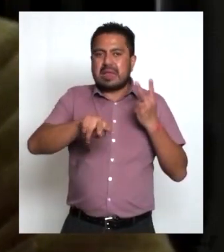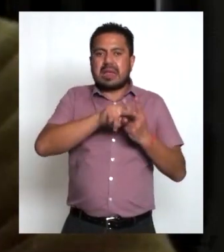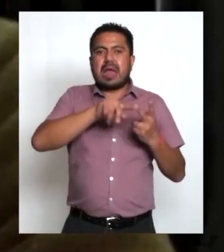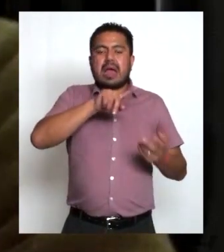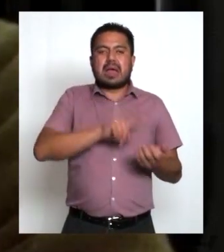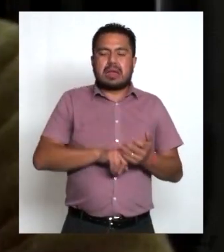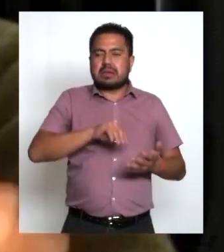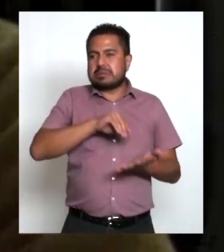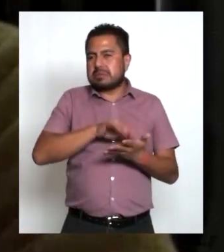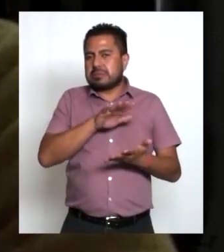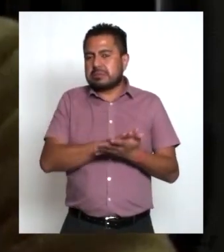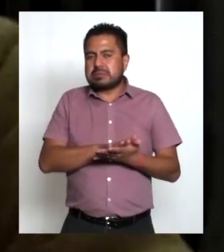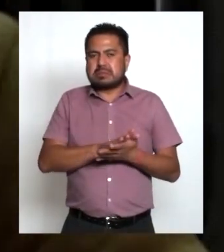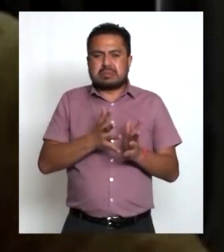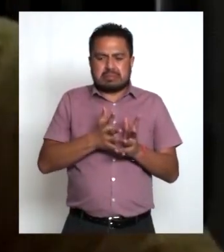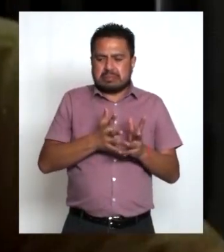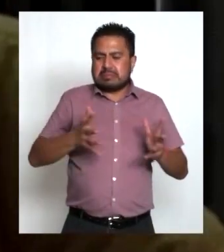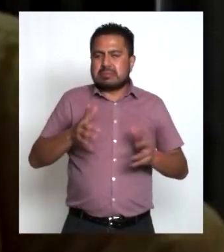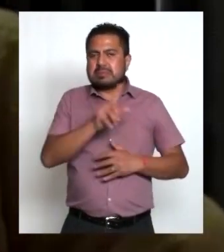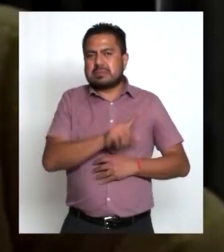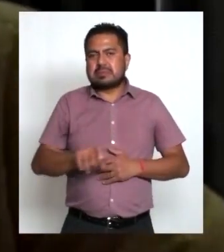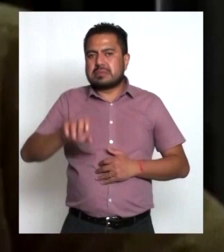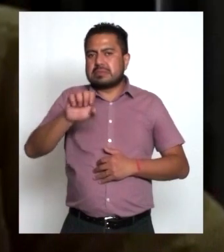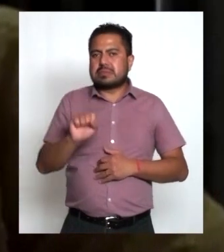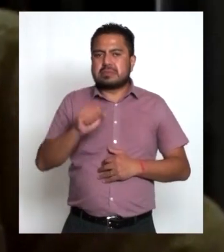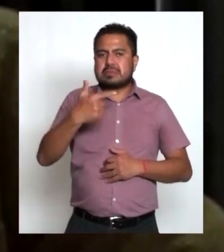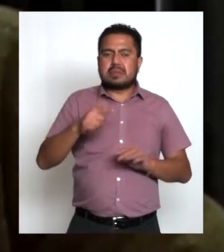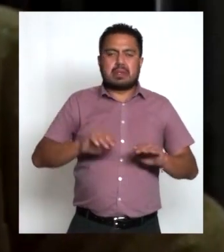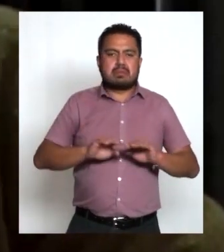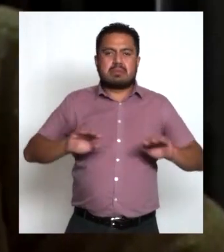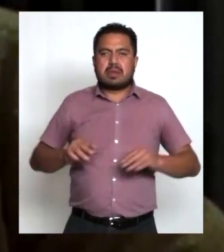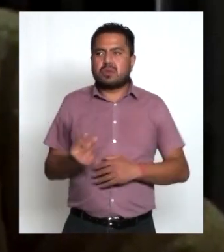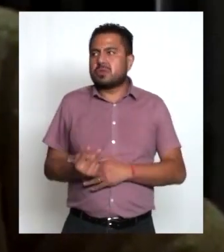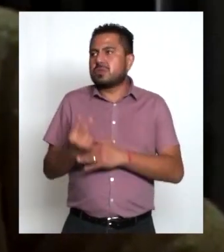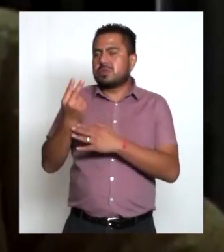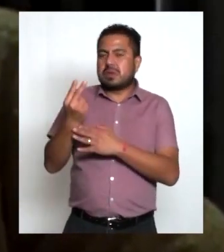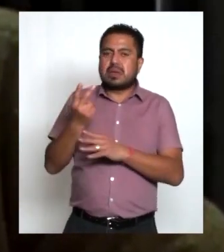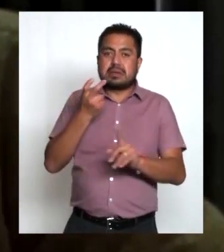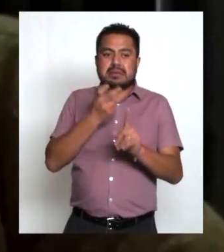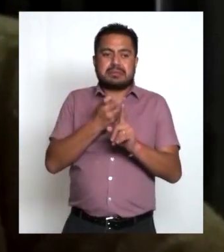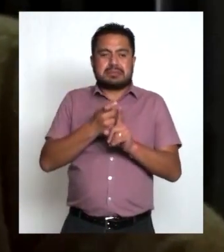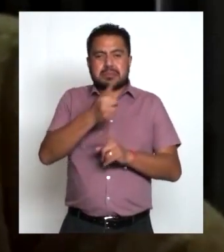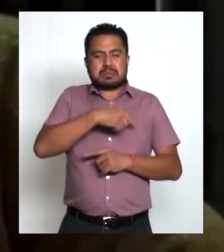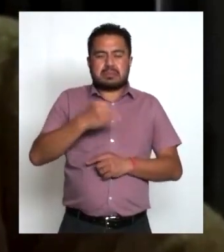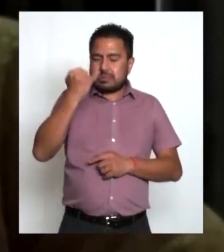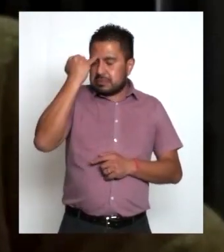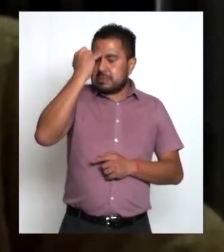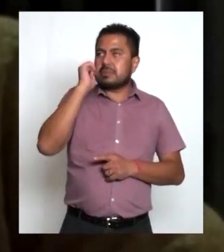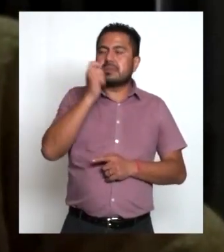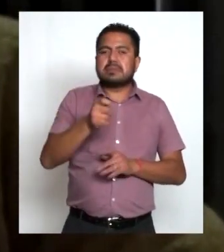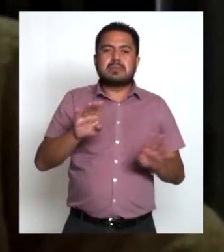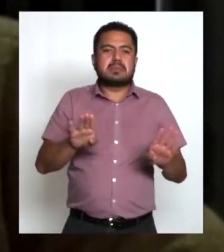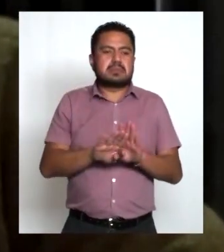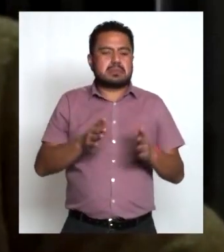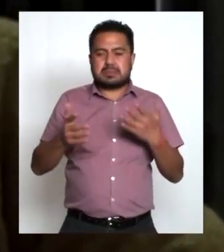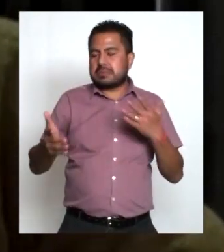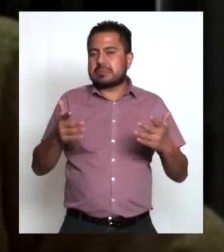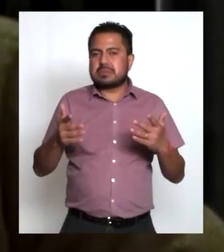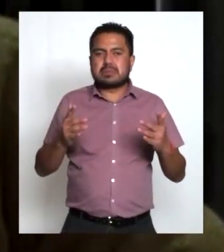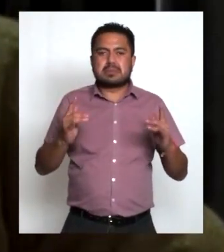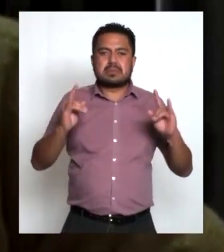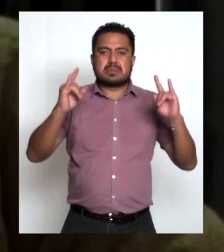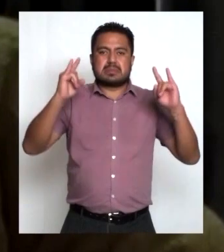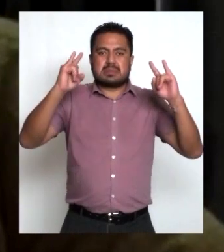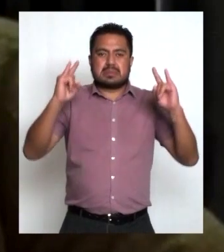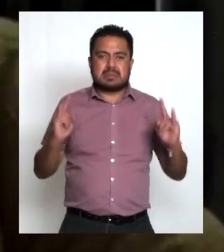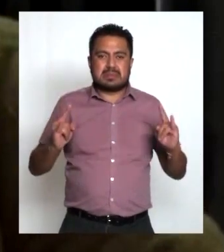y ocupaba más o menos una superficie de 167 metros cuadrados. Esto, para que nos demos una idea, era lo equivalente